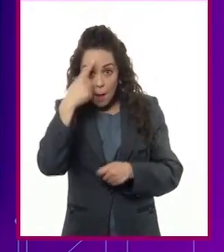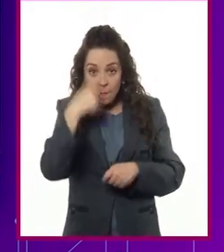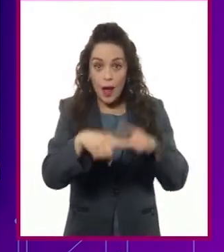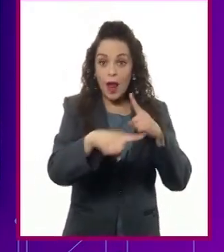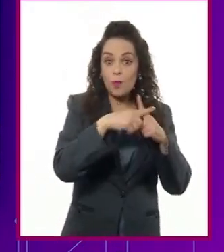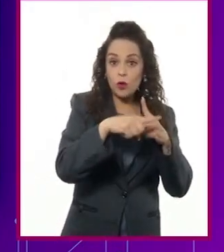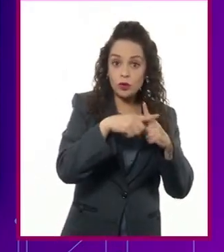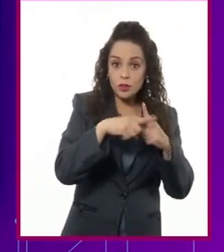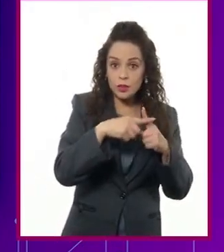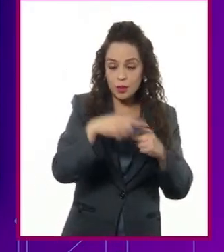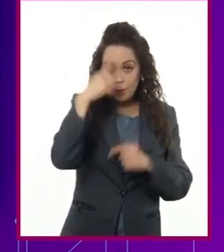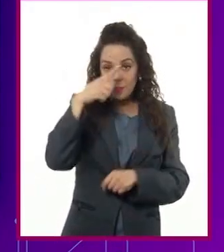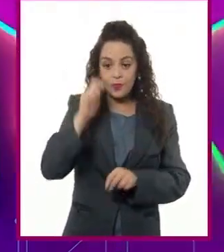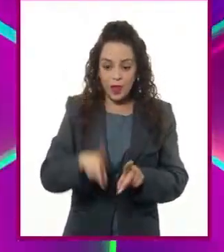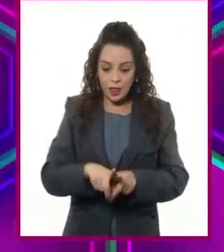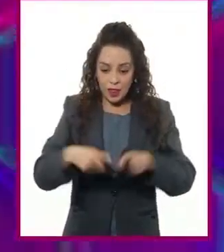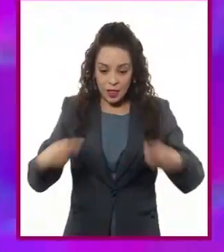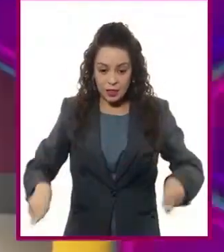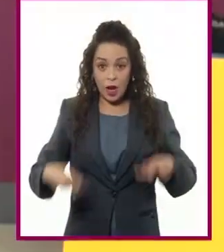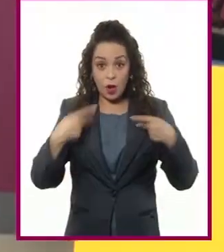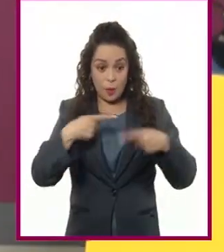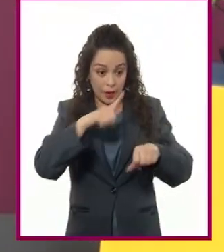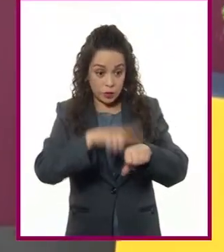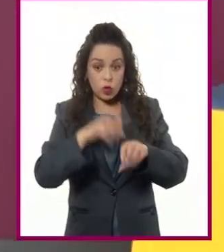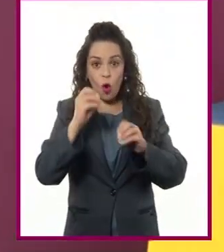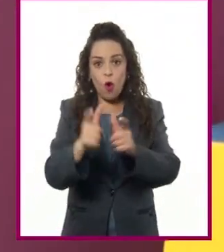al desarrollo personal o grupal.